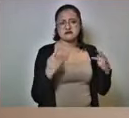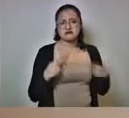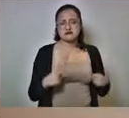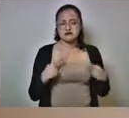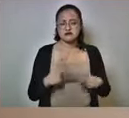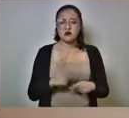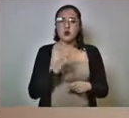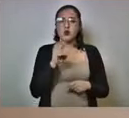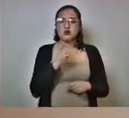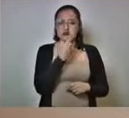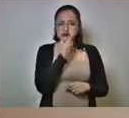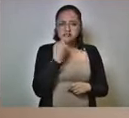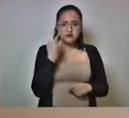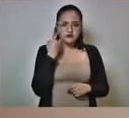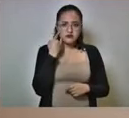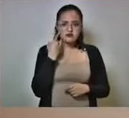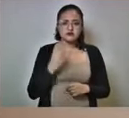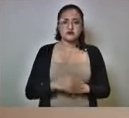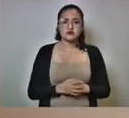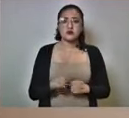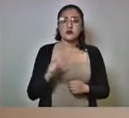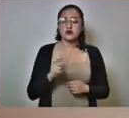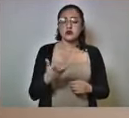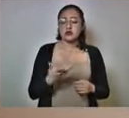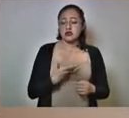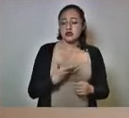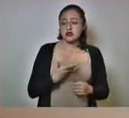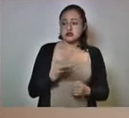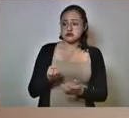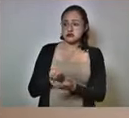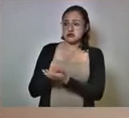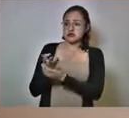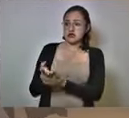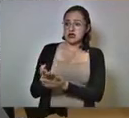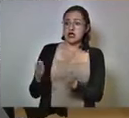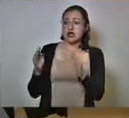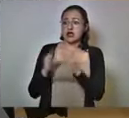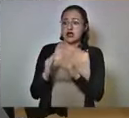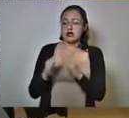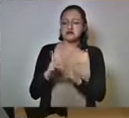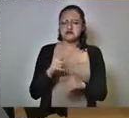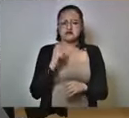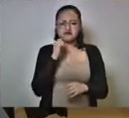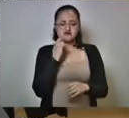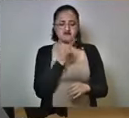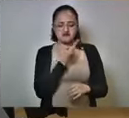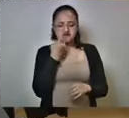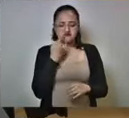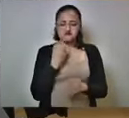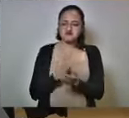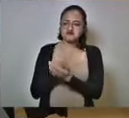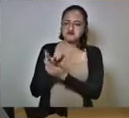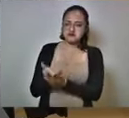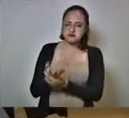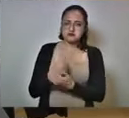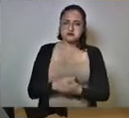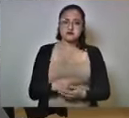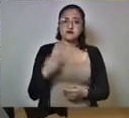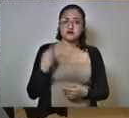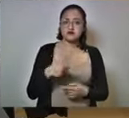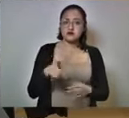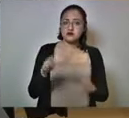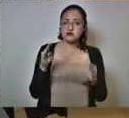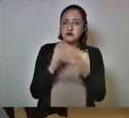Usen cubrebocas cuando tengan que salir de sus domicilios y en sus domicilios